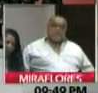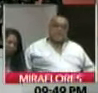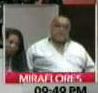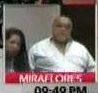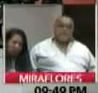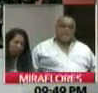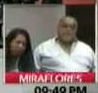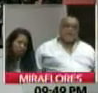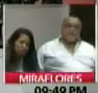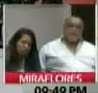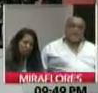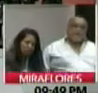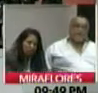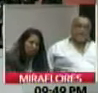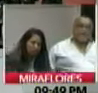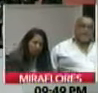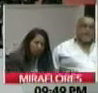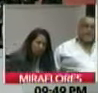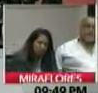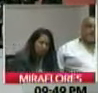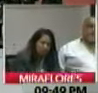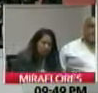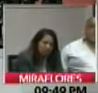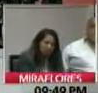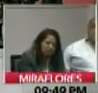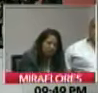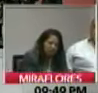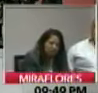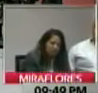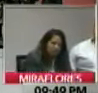hace poquito, pocos días, la derecha.